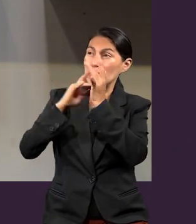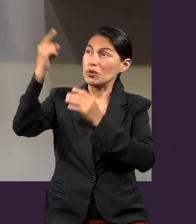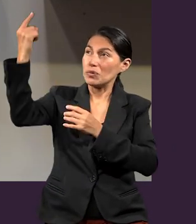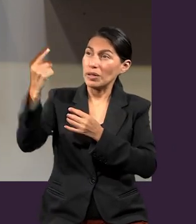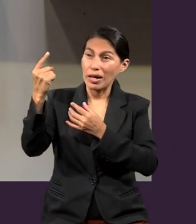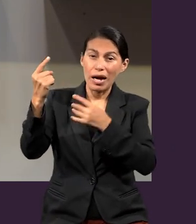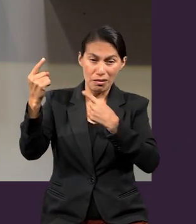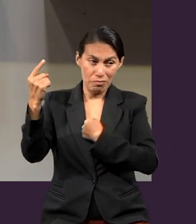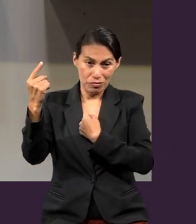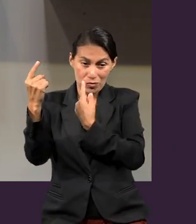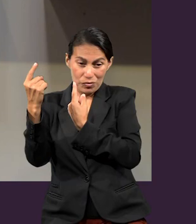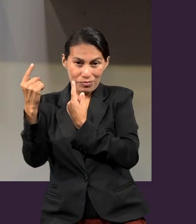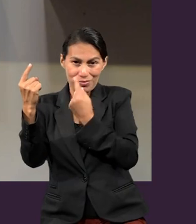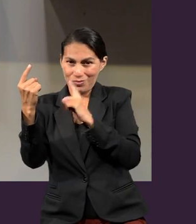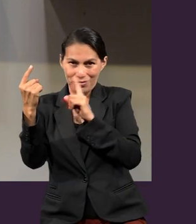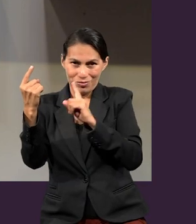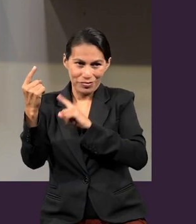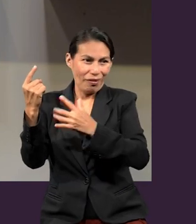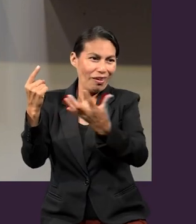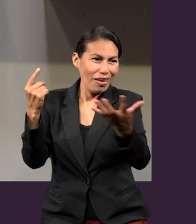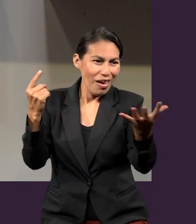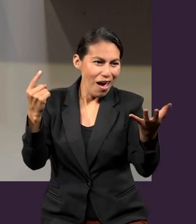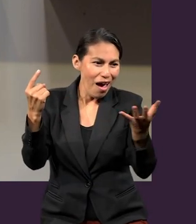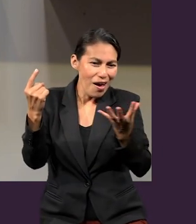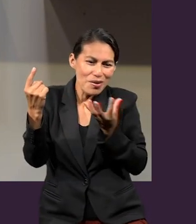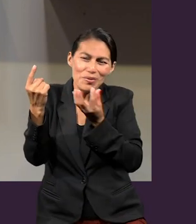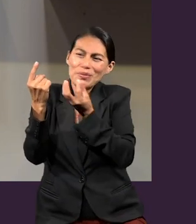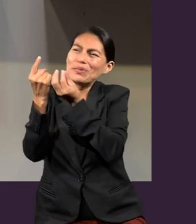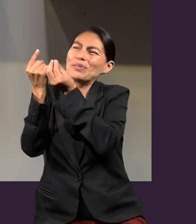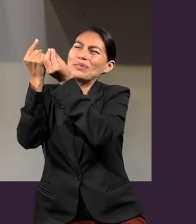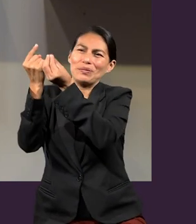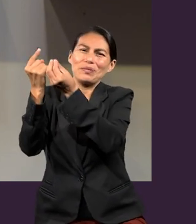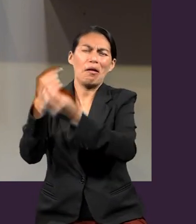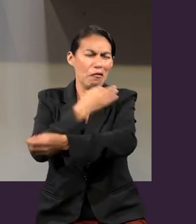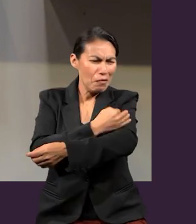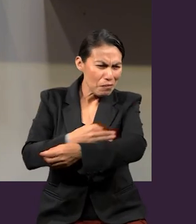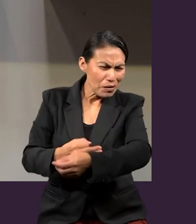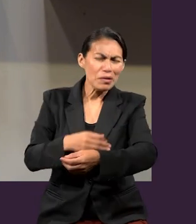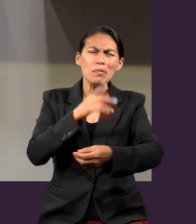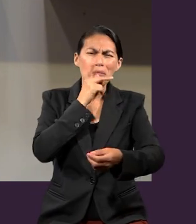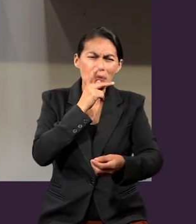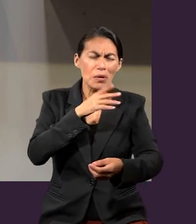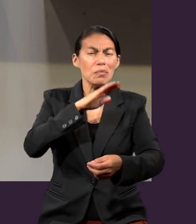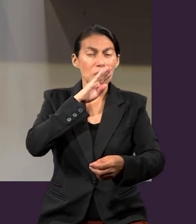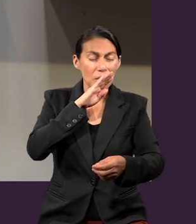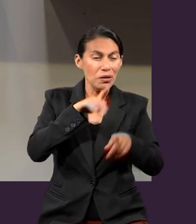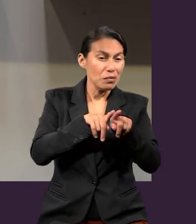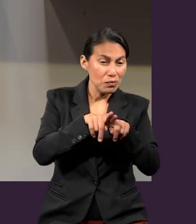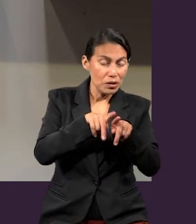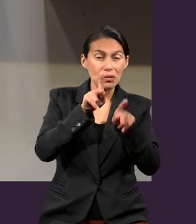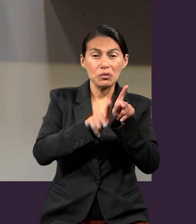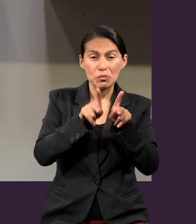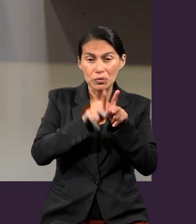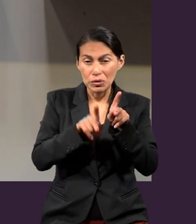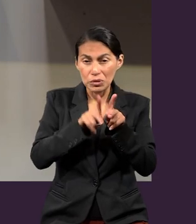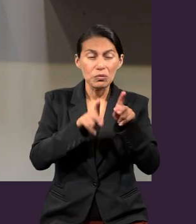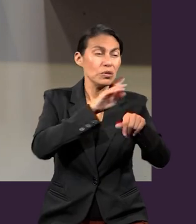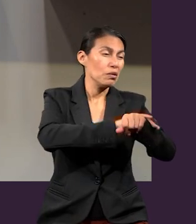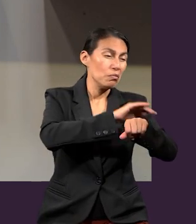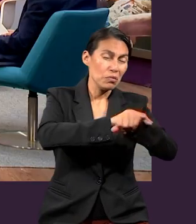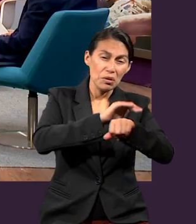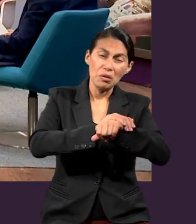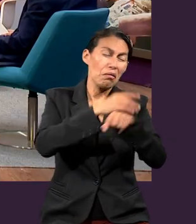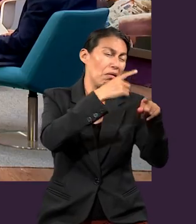Cristo Jesús. Porque yo creo que va a ser nuestra mayor alegría ver a nuestra familia, ¿no es cierto? Ver a nuestros padres, nuestros